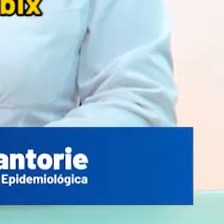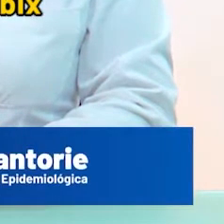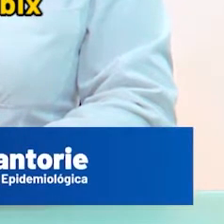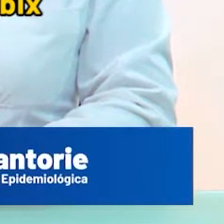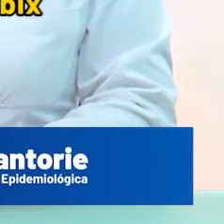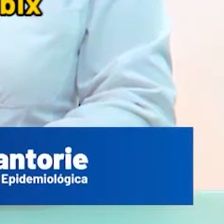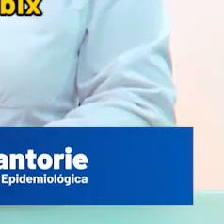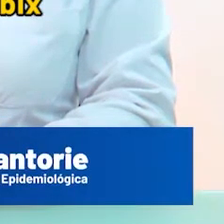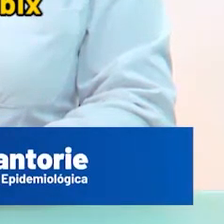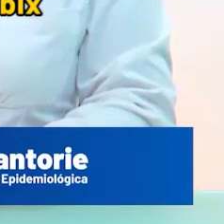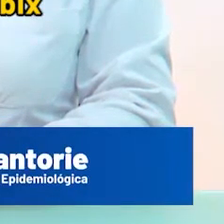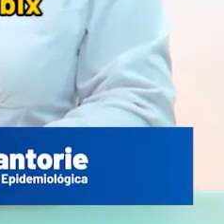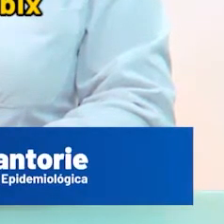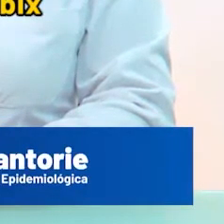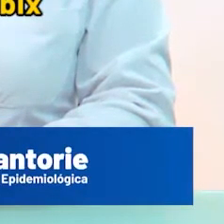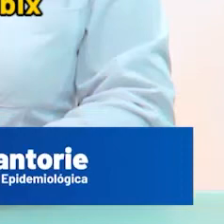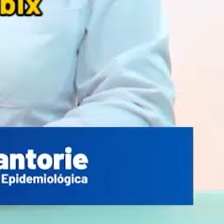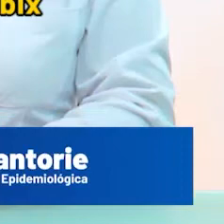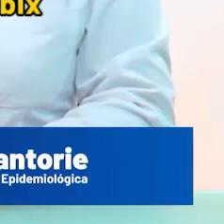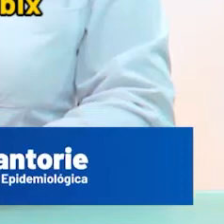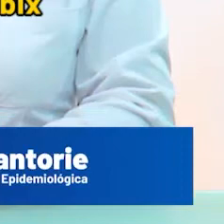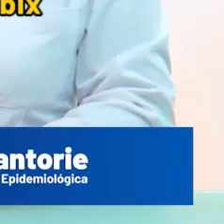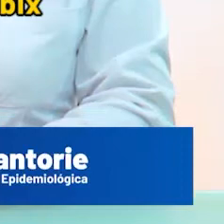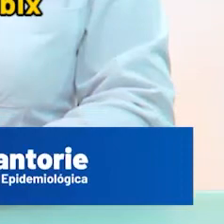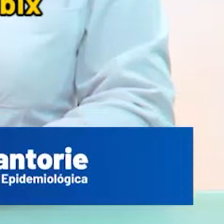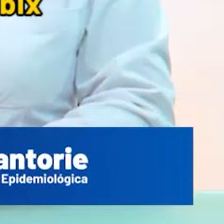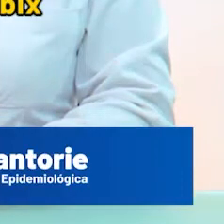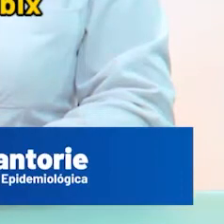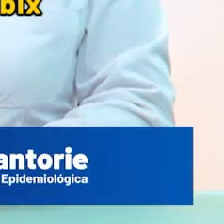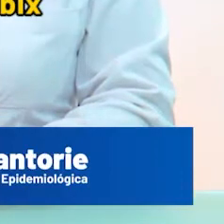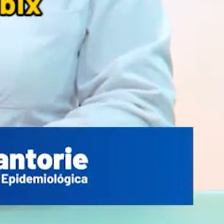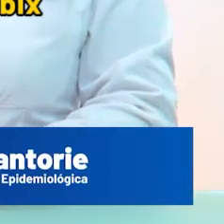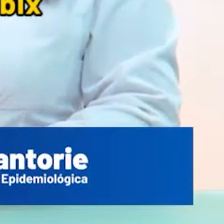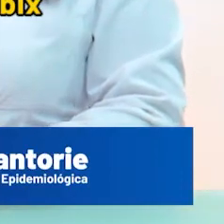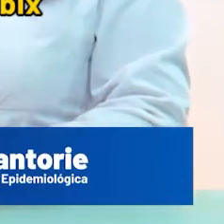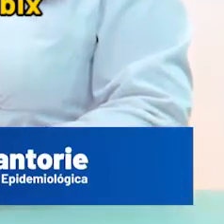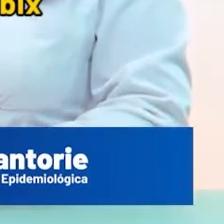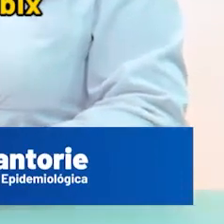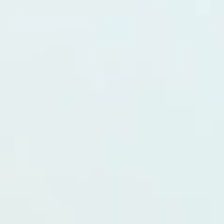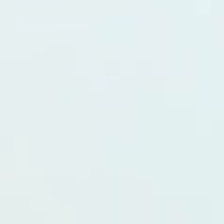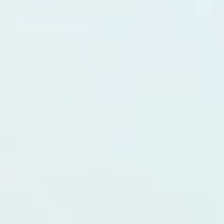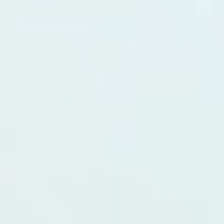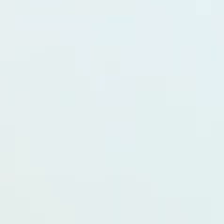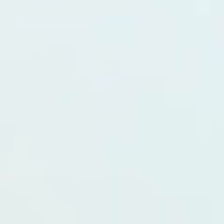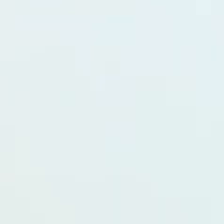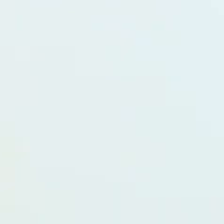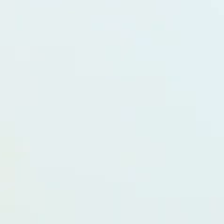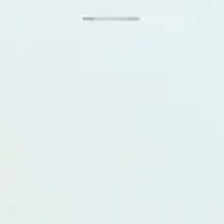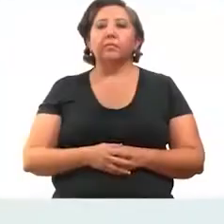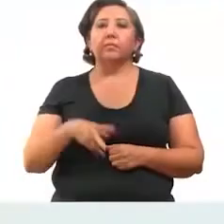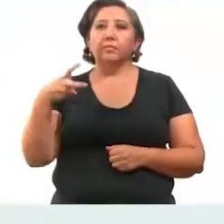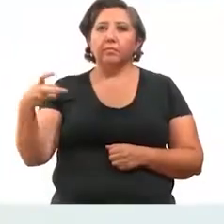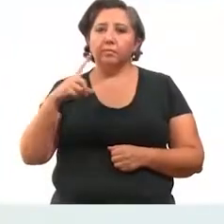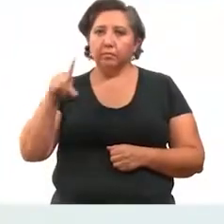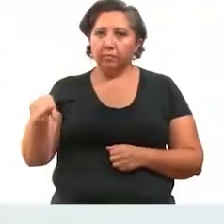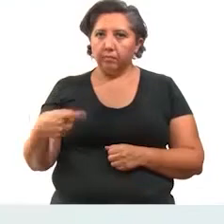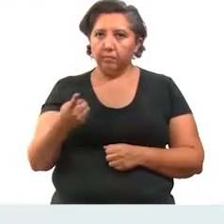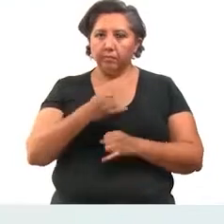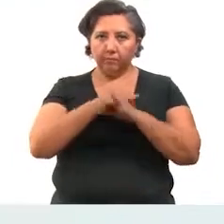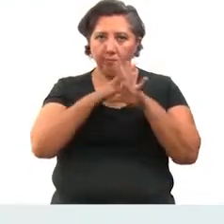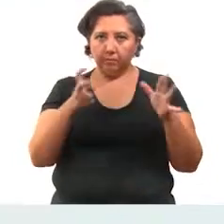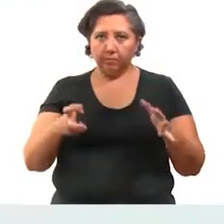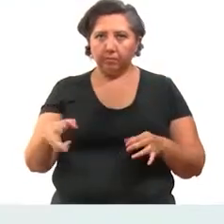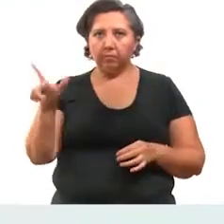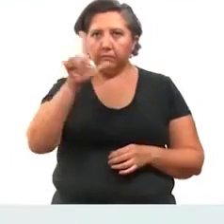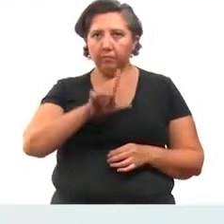Buenas tardes. Nos permitimos dar el informe diario relacionado con el COVID-19. Adelante, licenciada. Gracias, doctora. Este es el parte